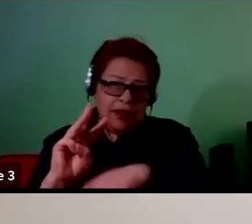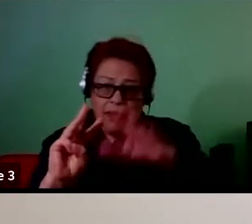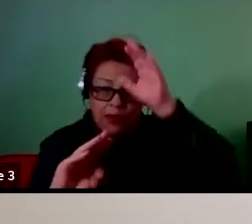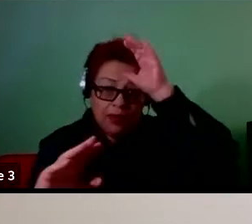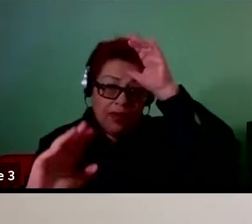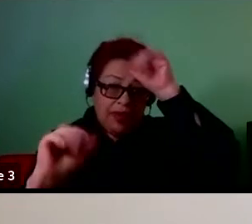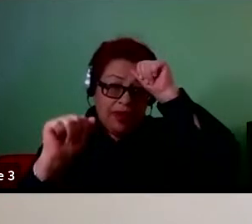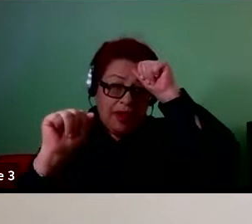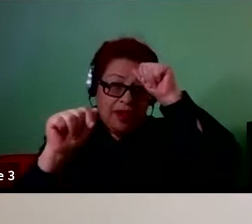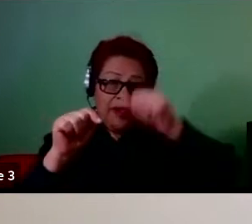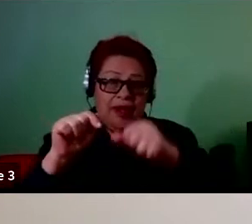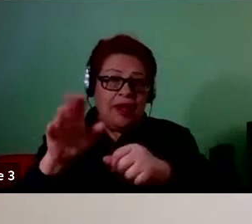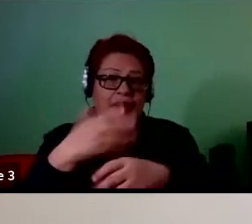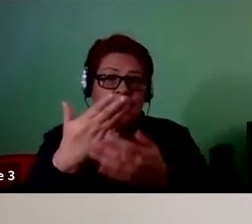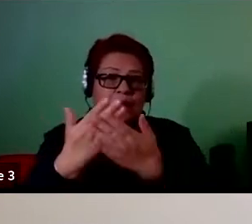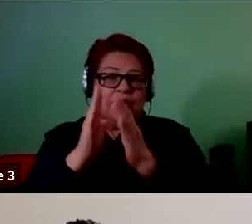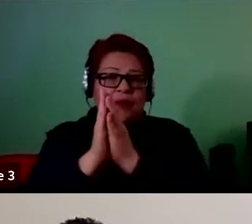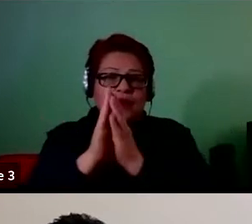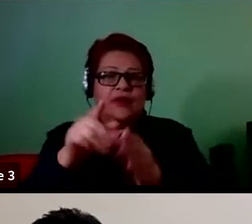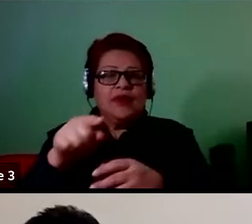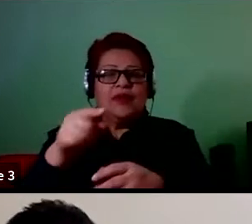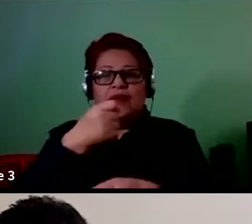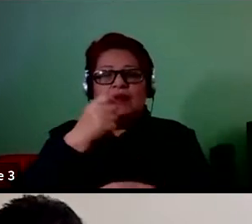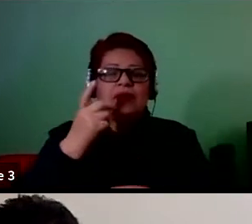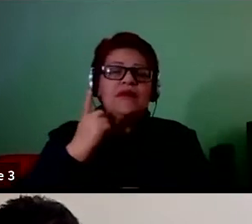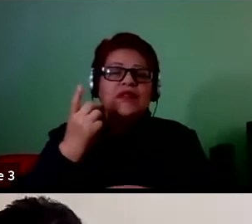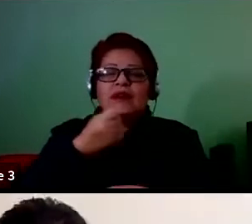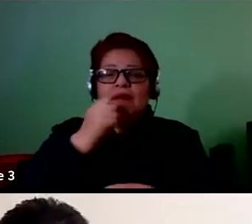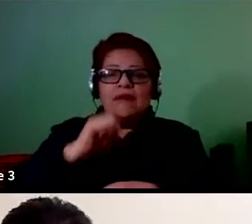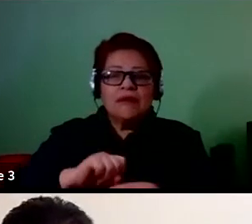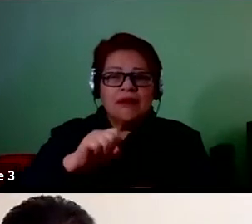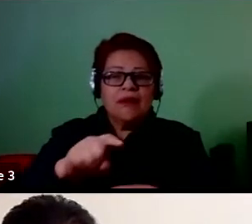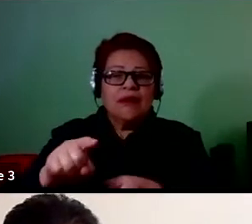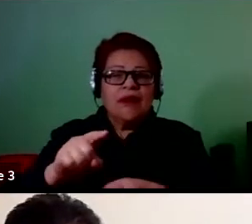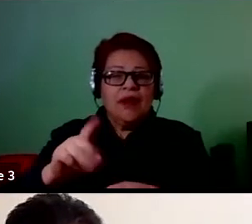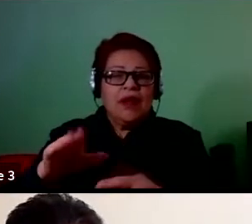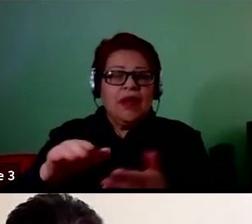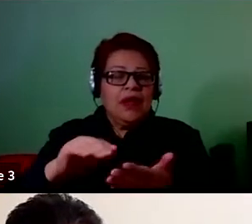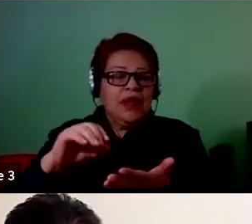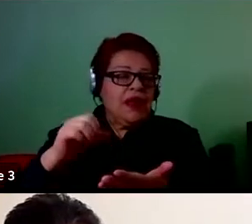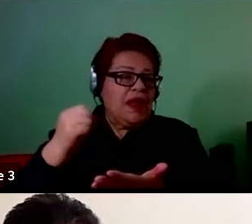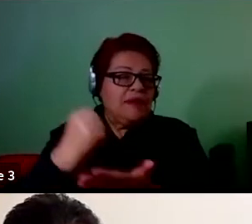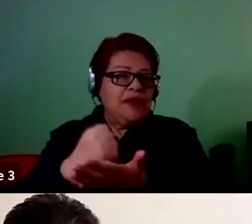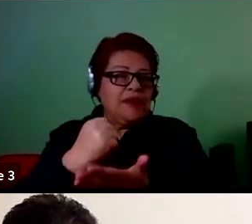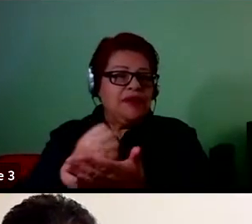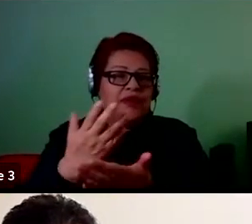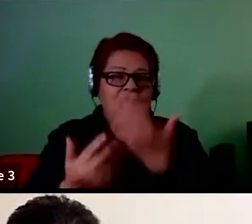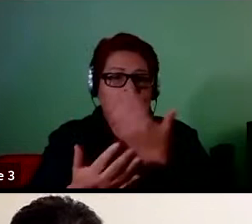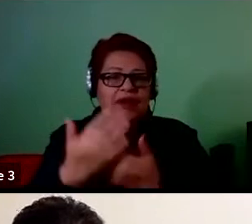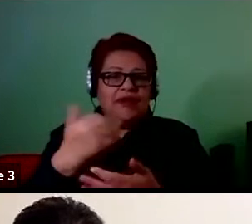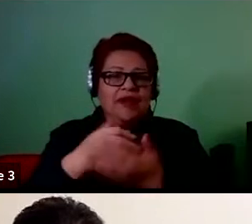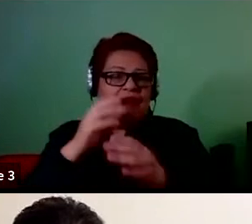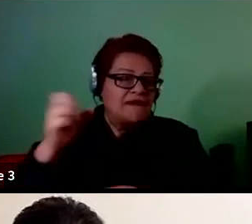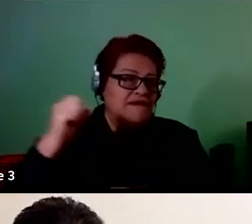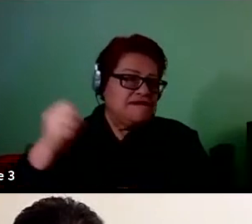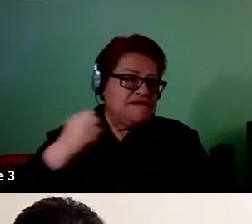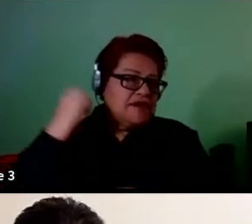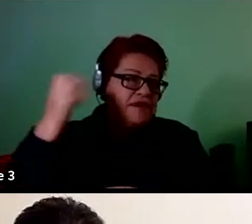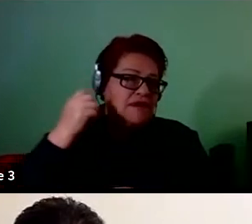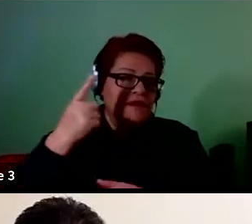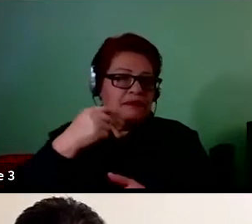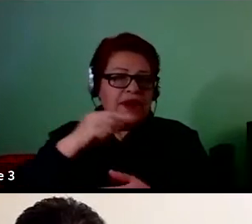acuerdo, entonces le pediría al diputado secretario vote la aprobación de la realización del foro